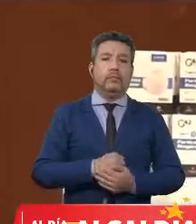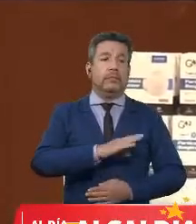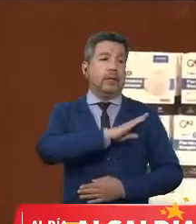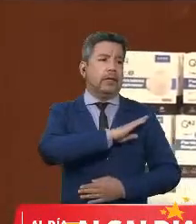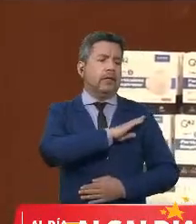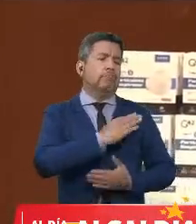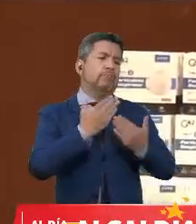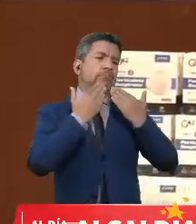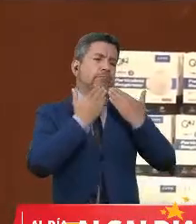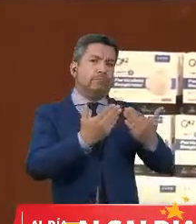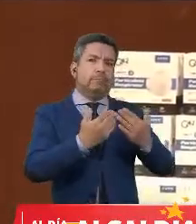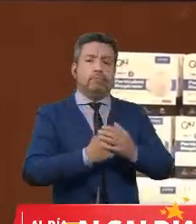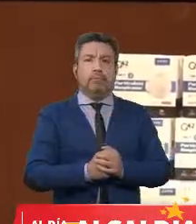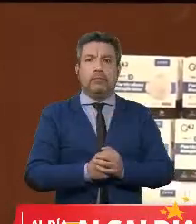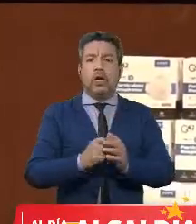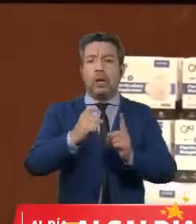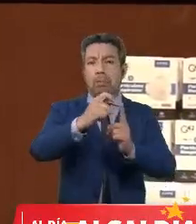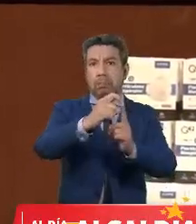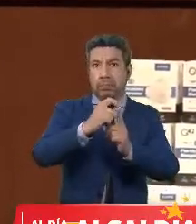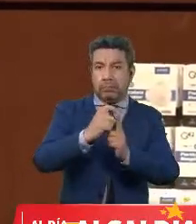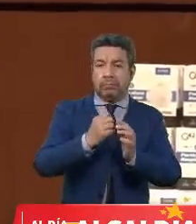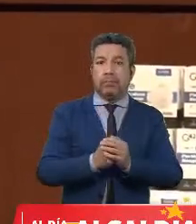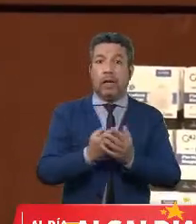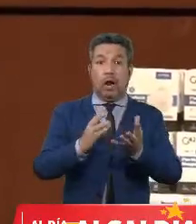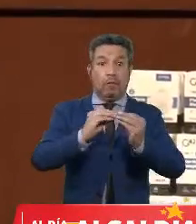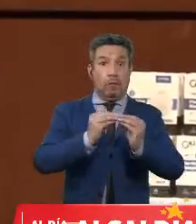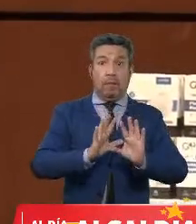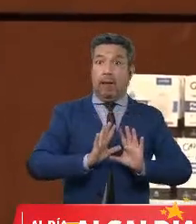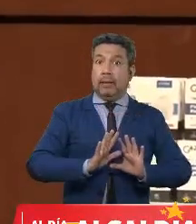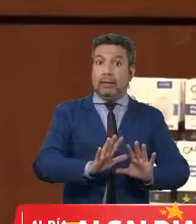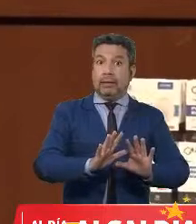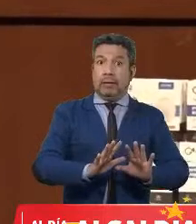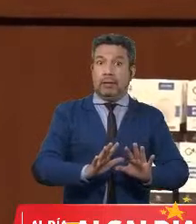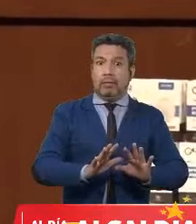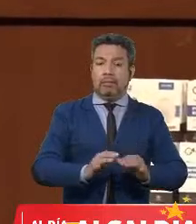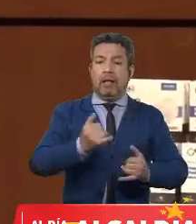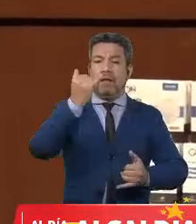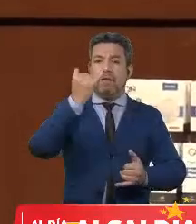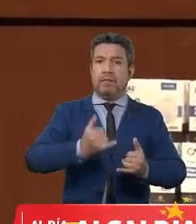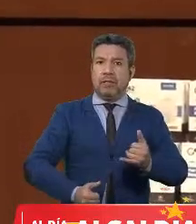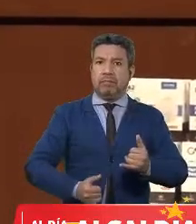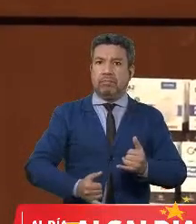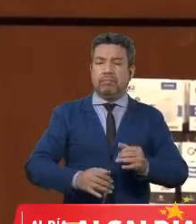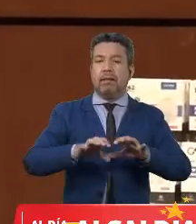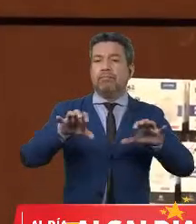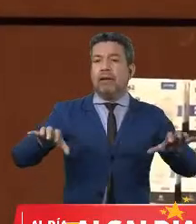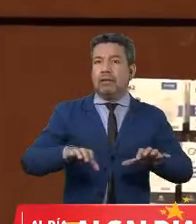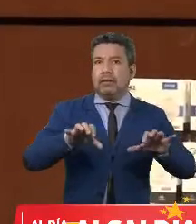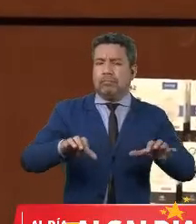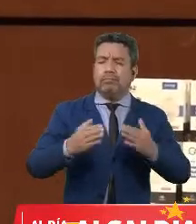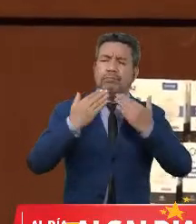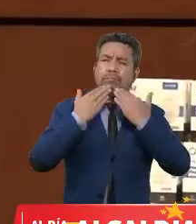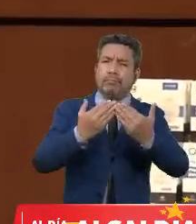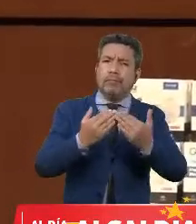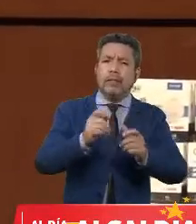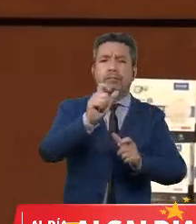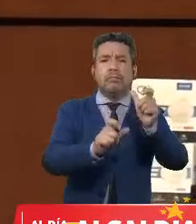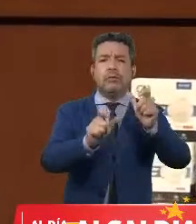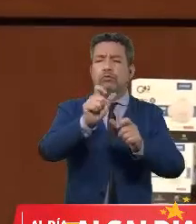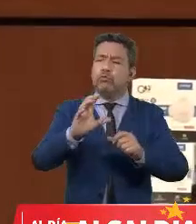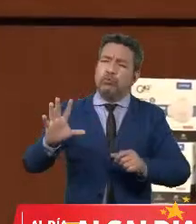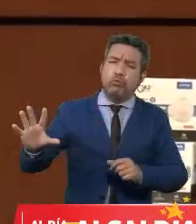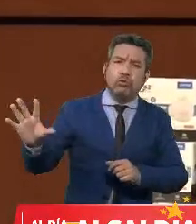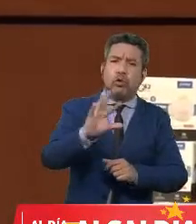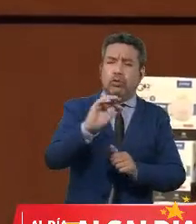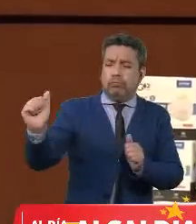Alcaldesa, muchísimas gracias por sus palabras y de esta manera damos por terminado este evento y agradecemos a todas las personas